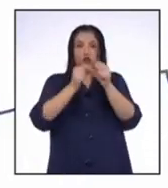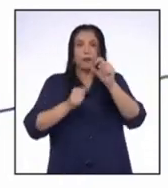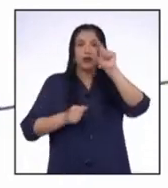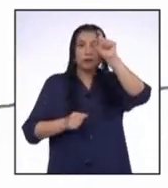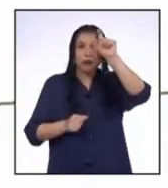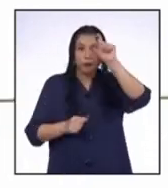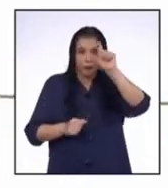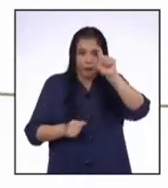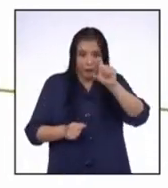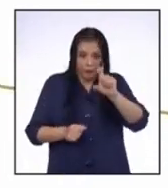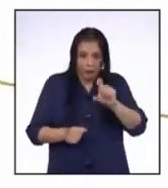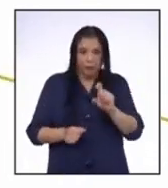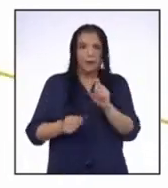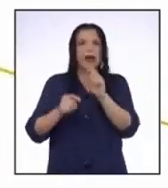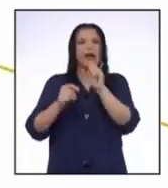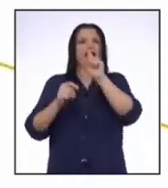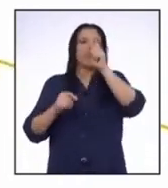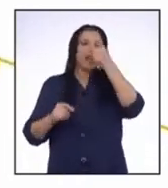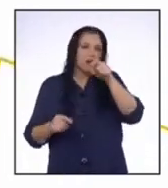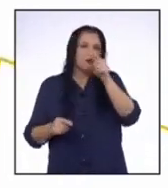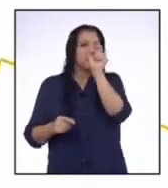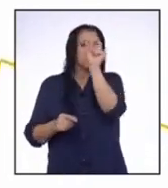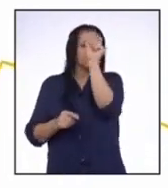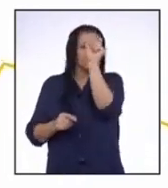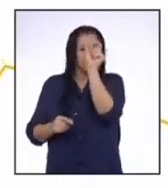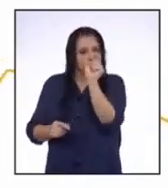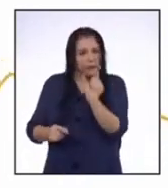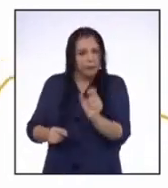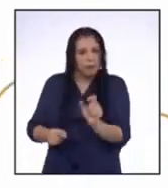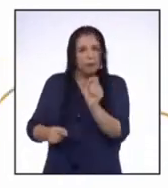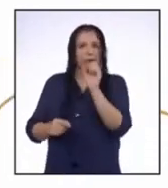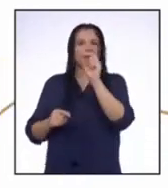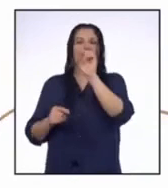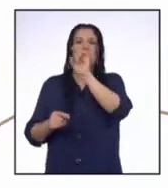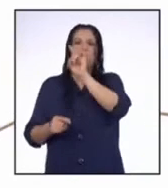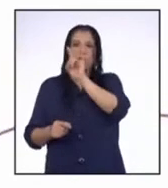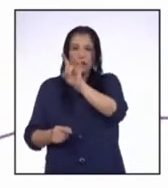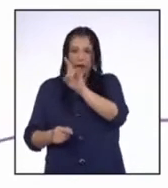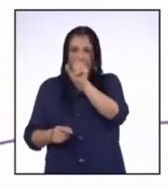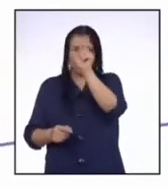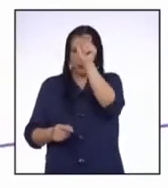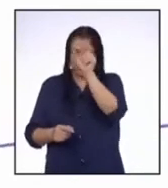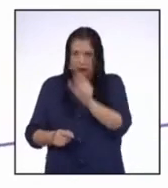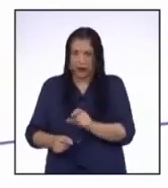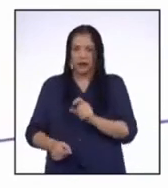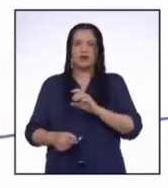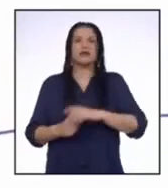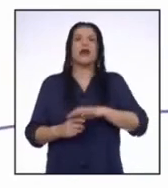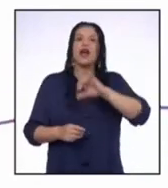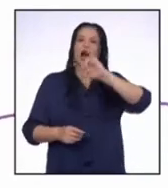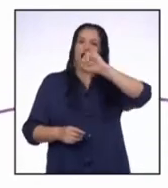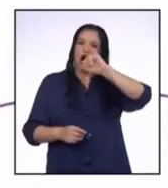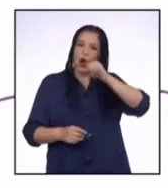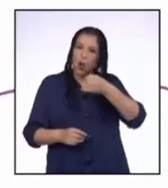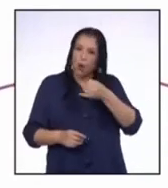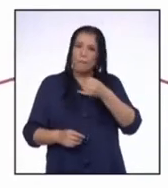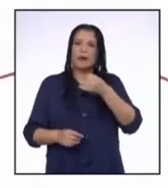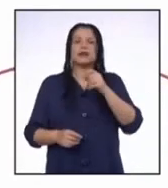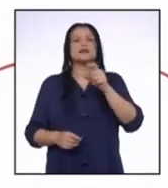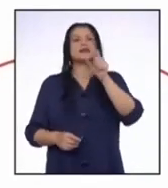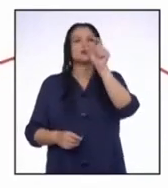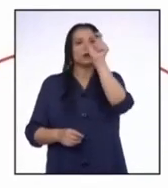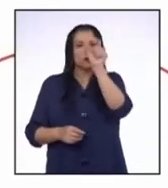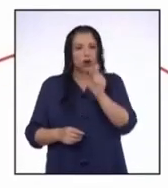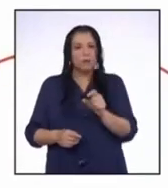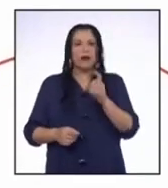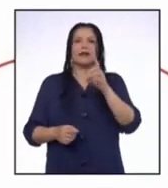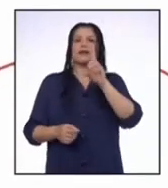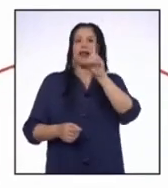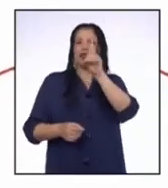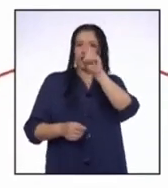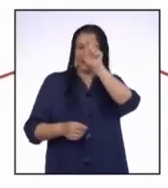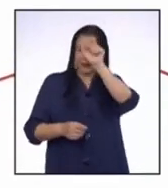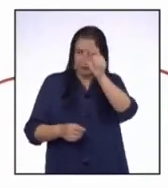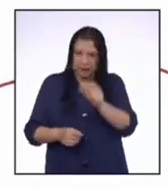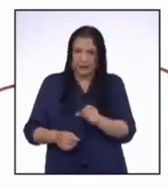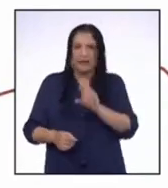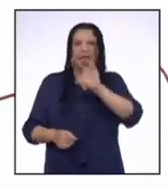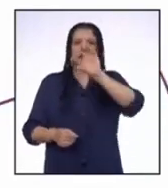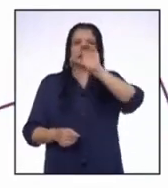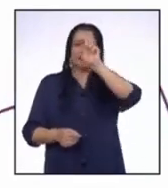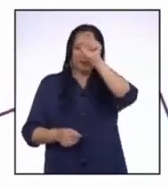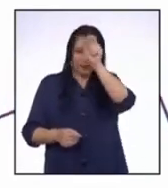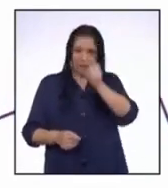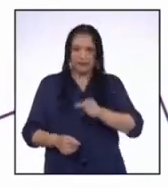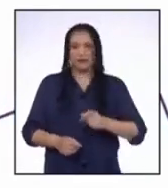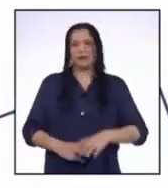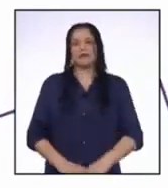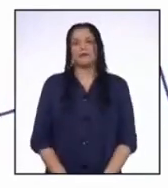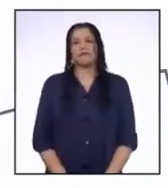partes decimales de cada número, unidades con unidades, comas con comas, décimas con décimas, centésimas